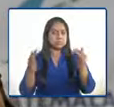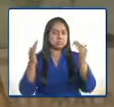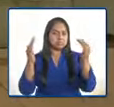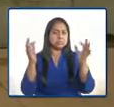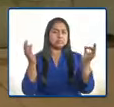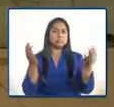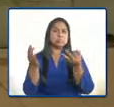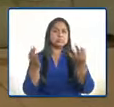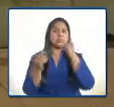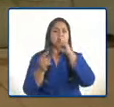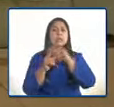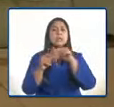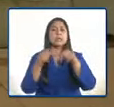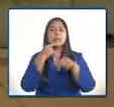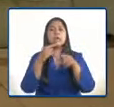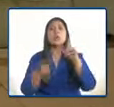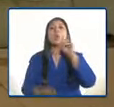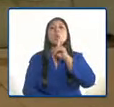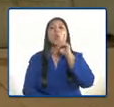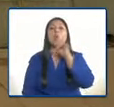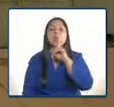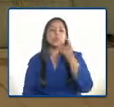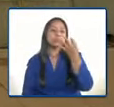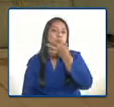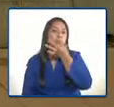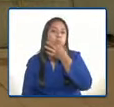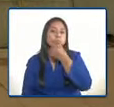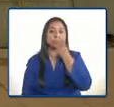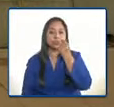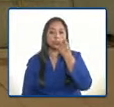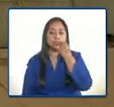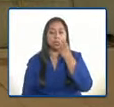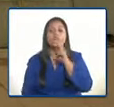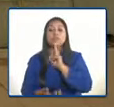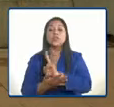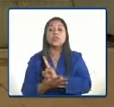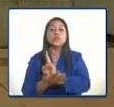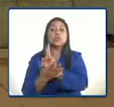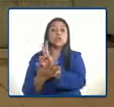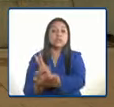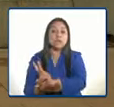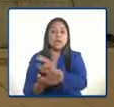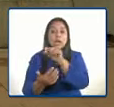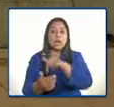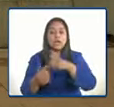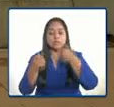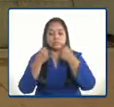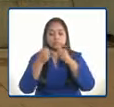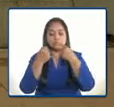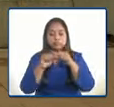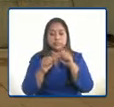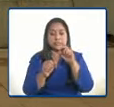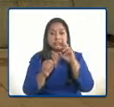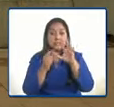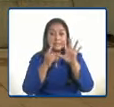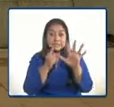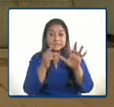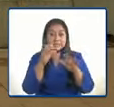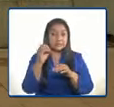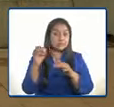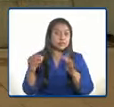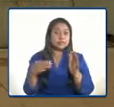manera que los jóvenes y las jovencitas hasta este punto voluntariamente han elaborado más de